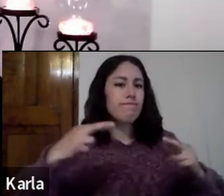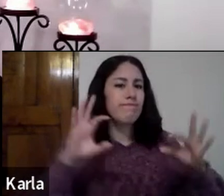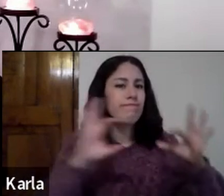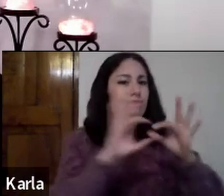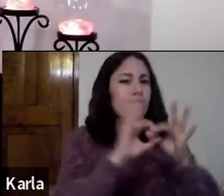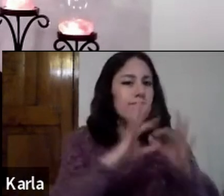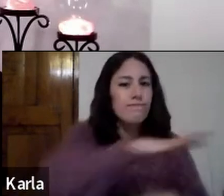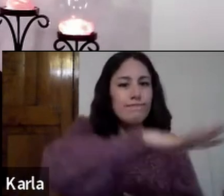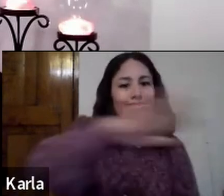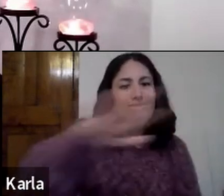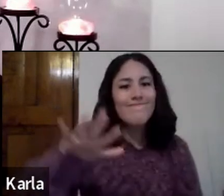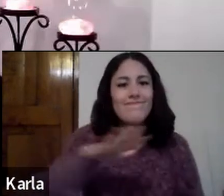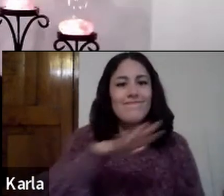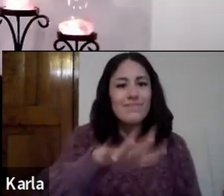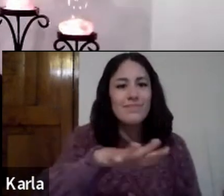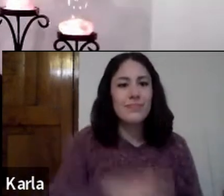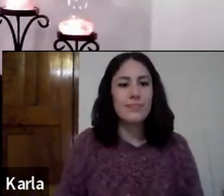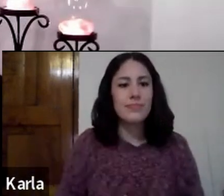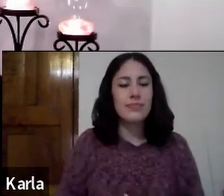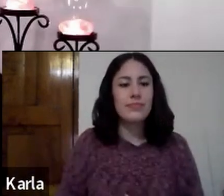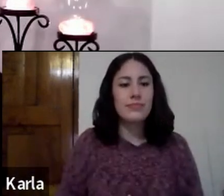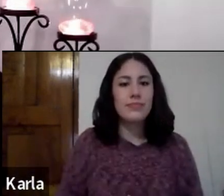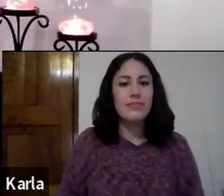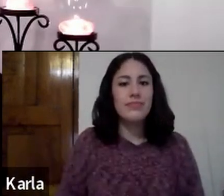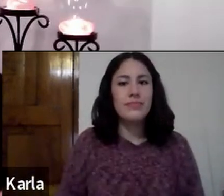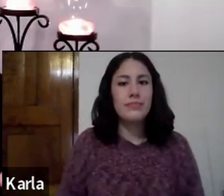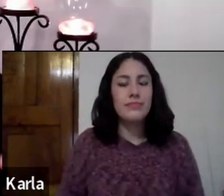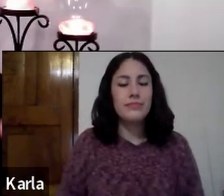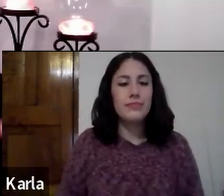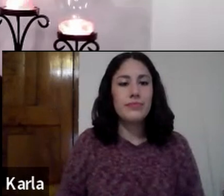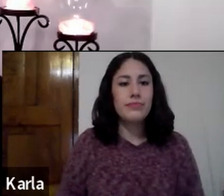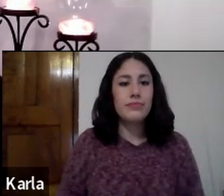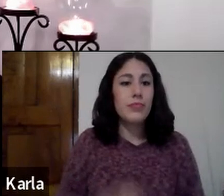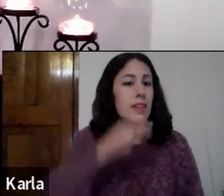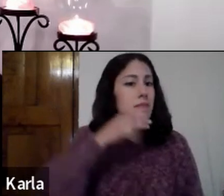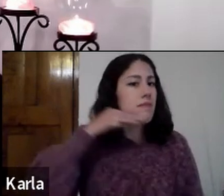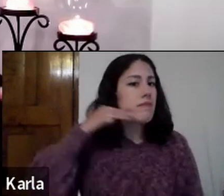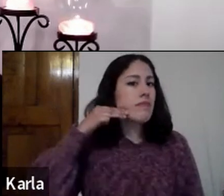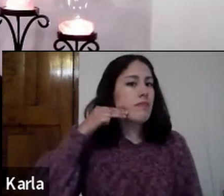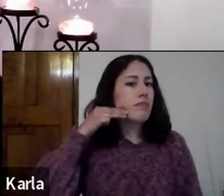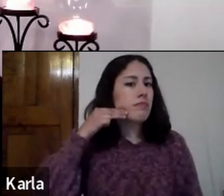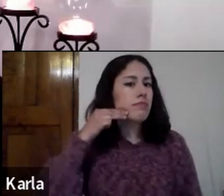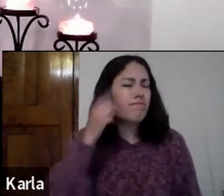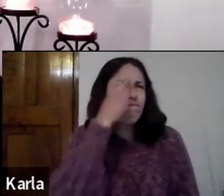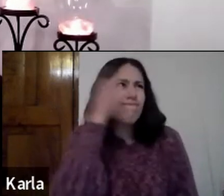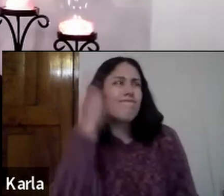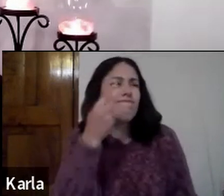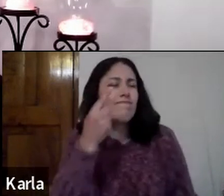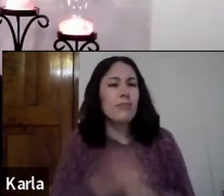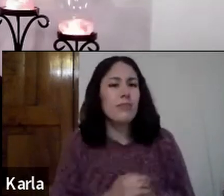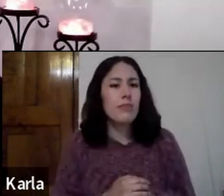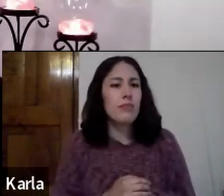qué pasa las obras de misericordia nos permiten como abrir los ojos a tanta persona